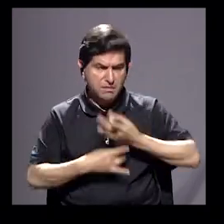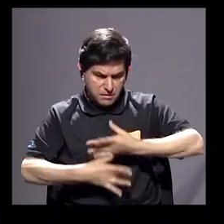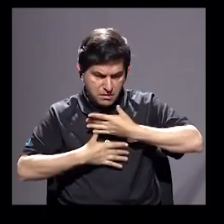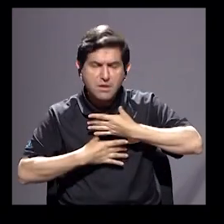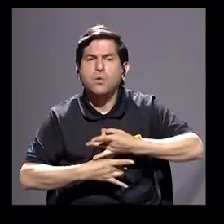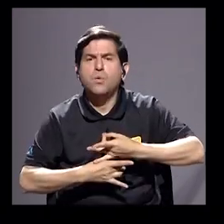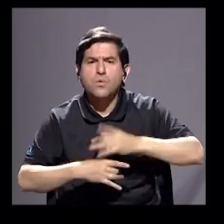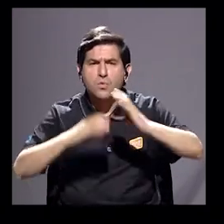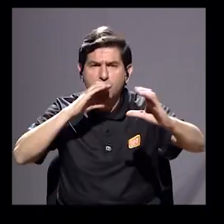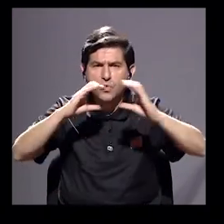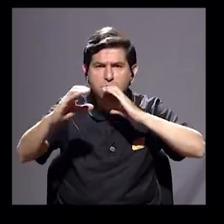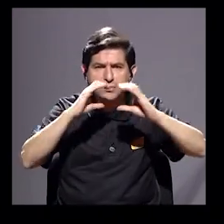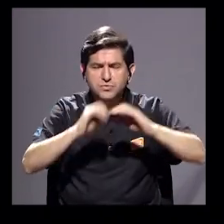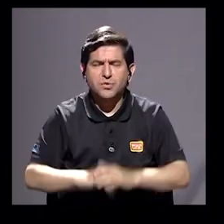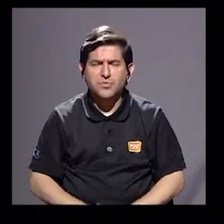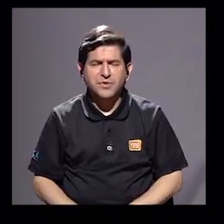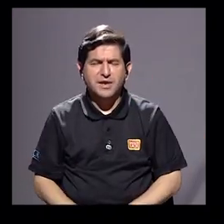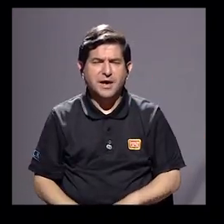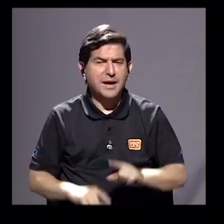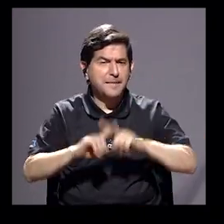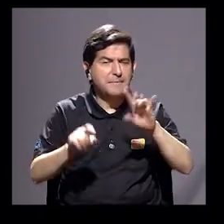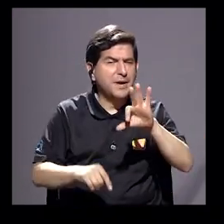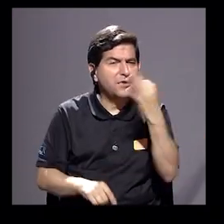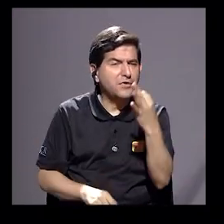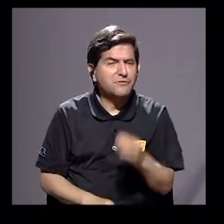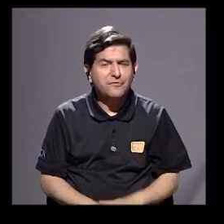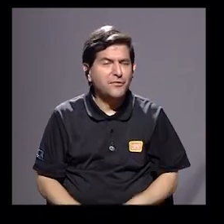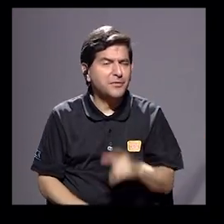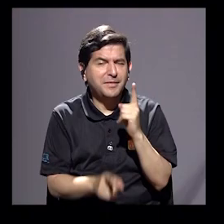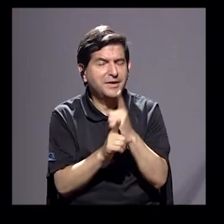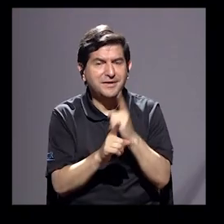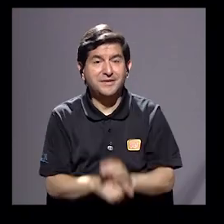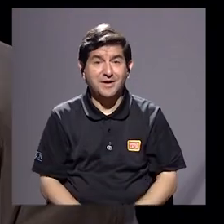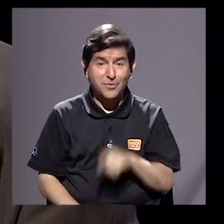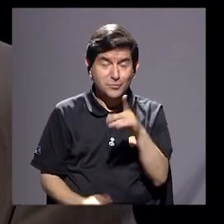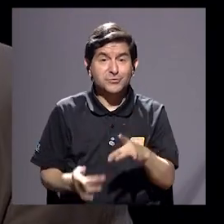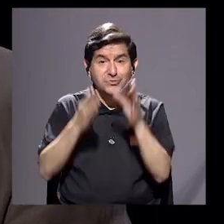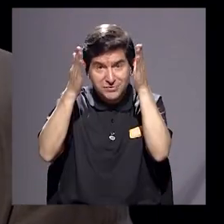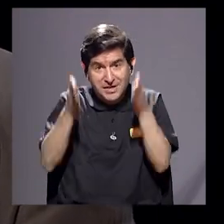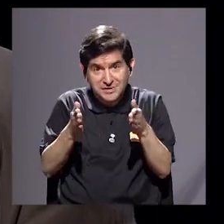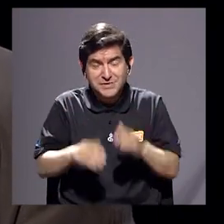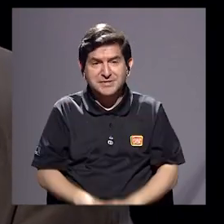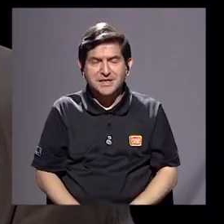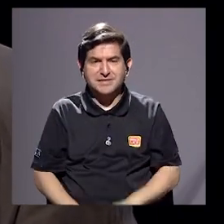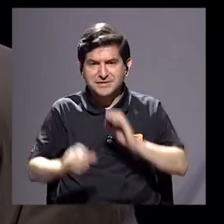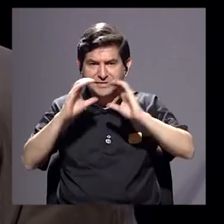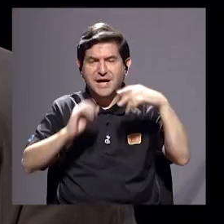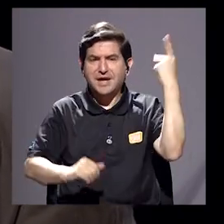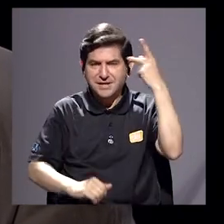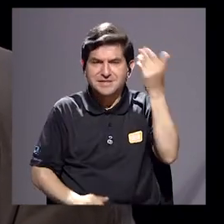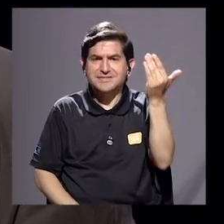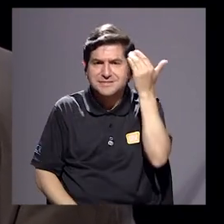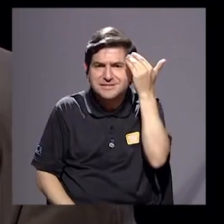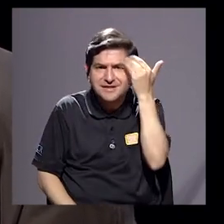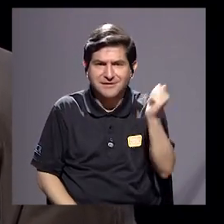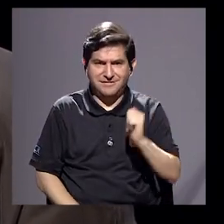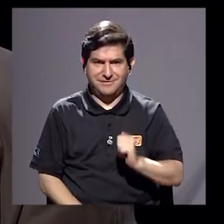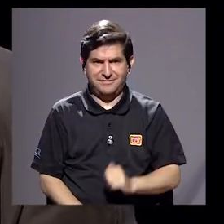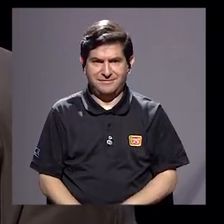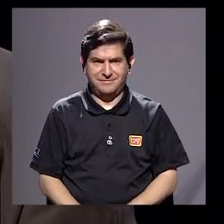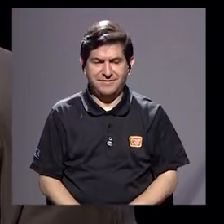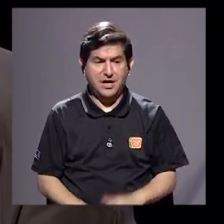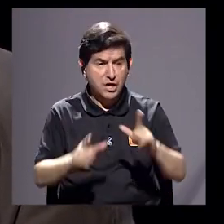interesa comunicar de una manera deficitaria decimos especialistas comunicación política sabes que a veces también